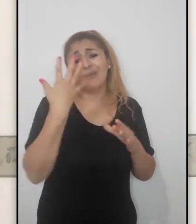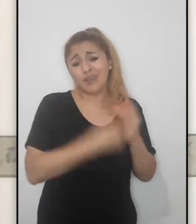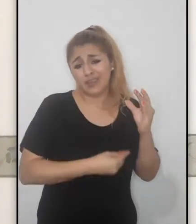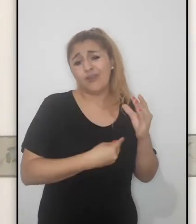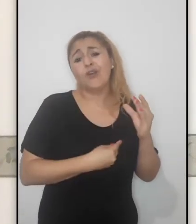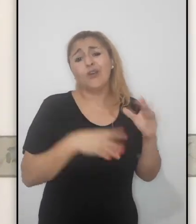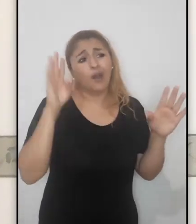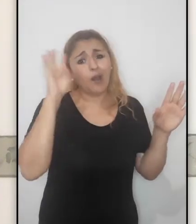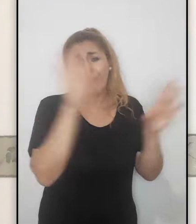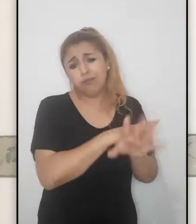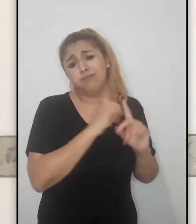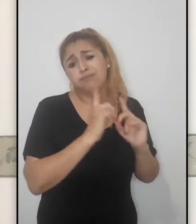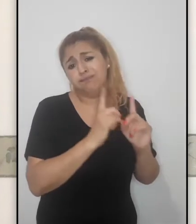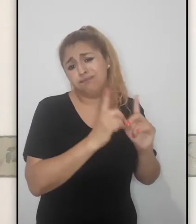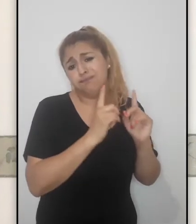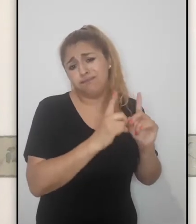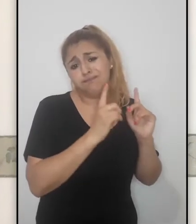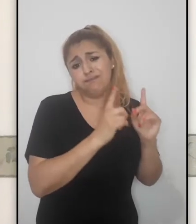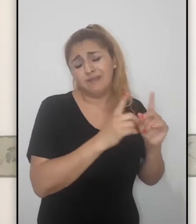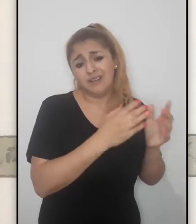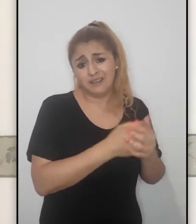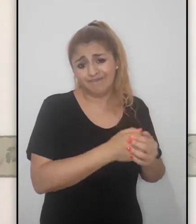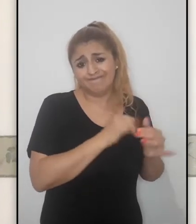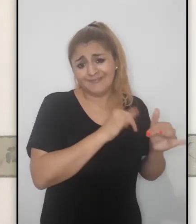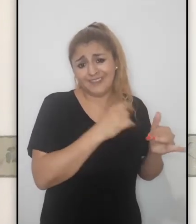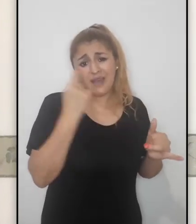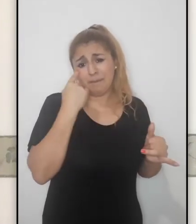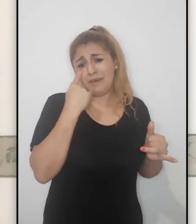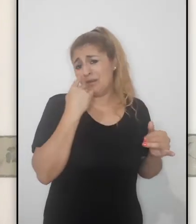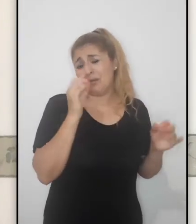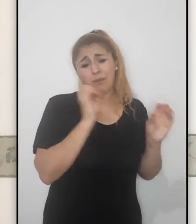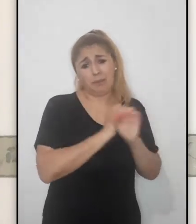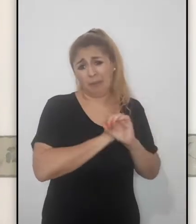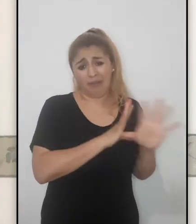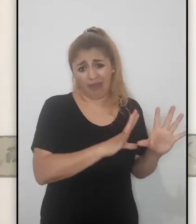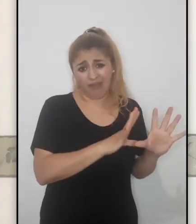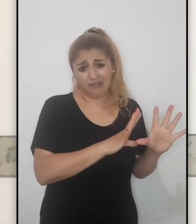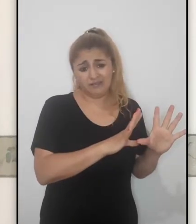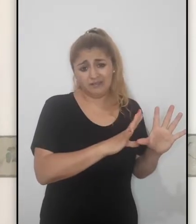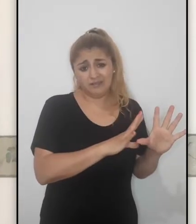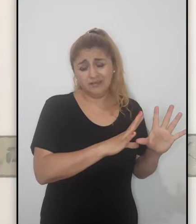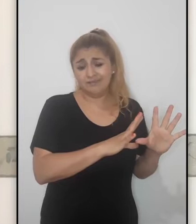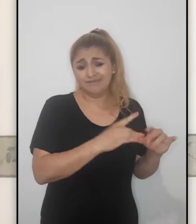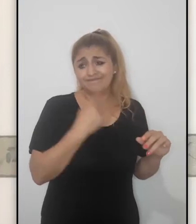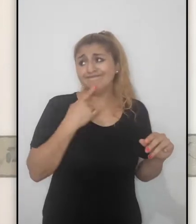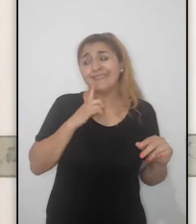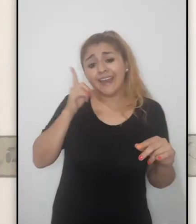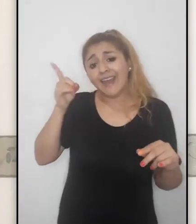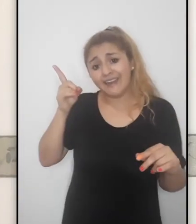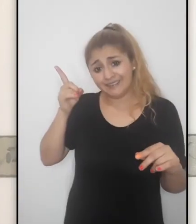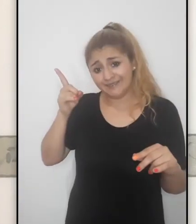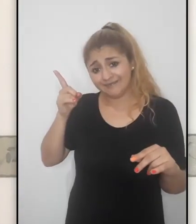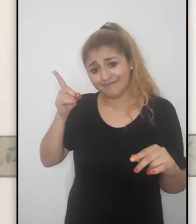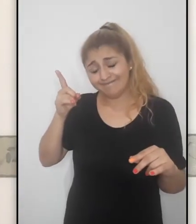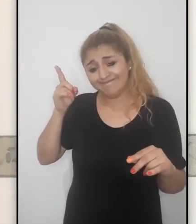camino es como un camino errado y equivocado dónde vamos a estar siempre sin llegar a la verdad que es verdad pregunto pilato